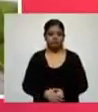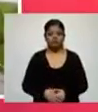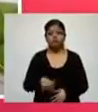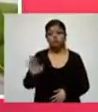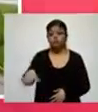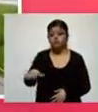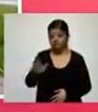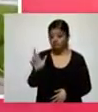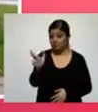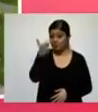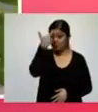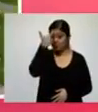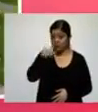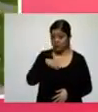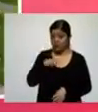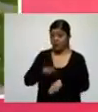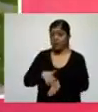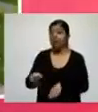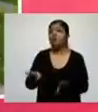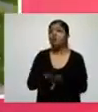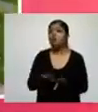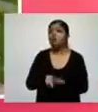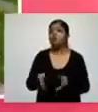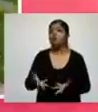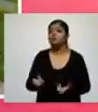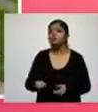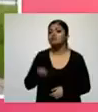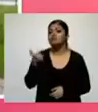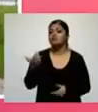de las recomendaciones que te he dado, ¿no? ¿Cómo vas a frenar?